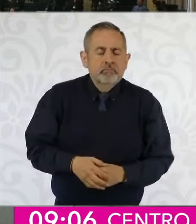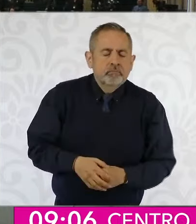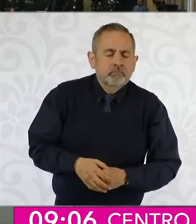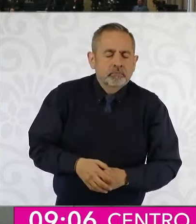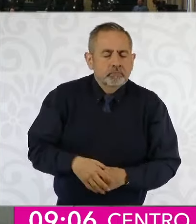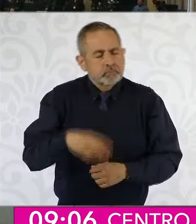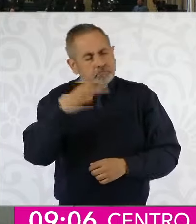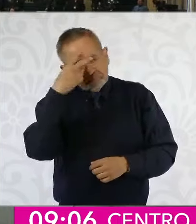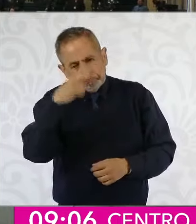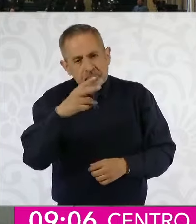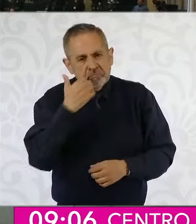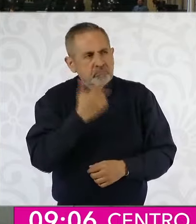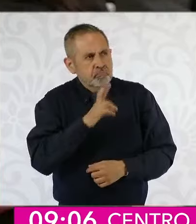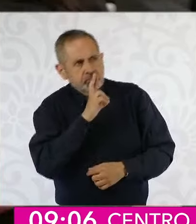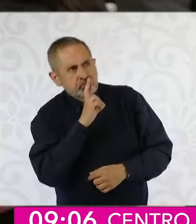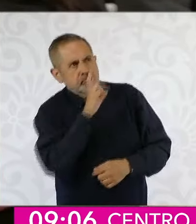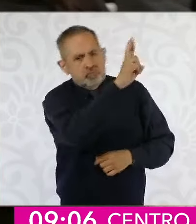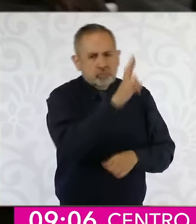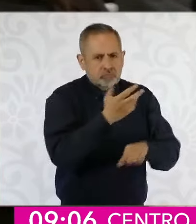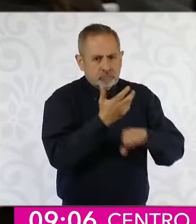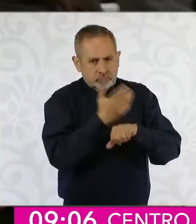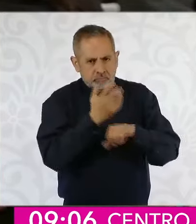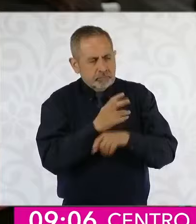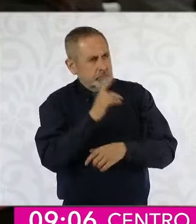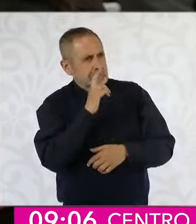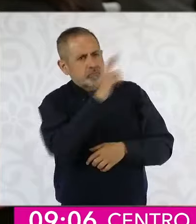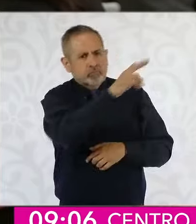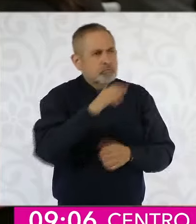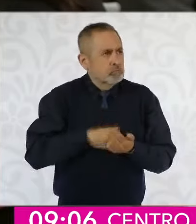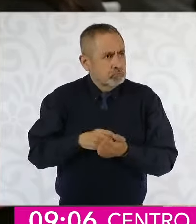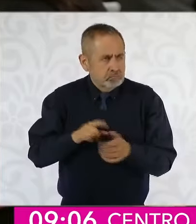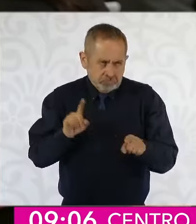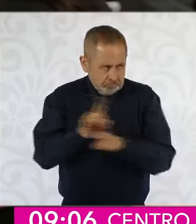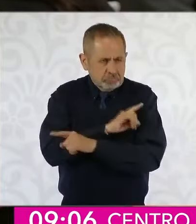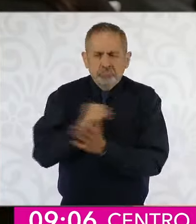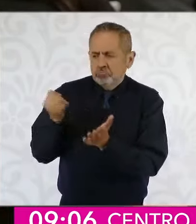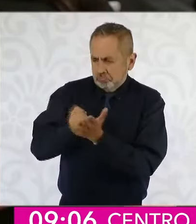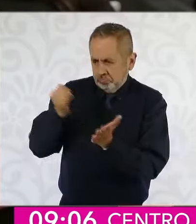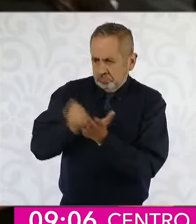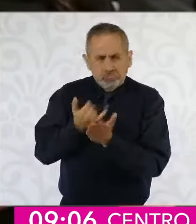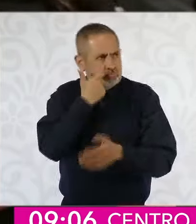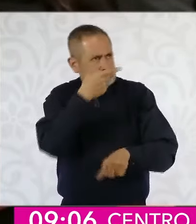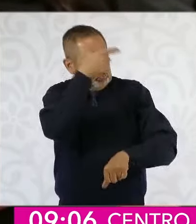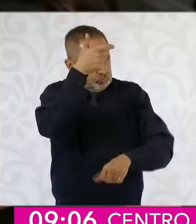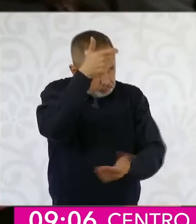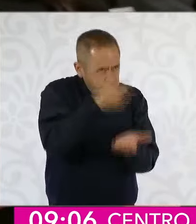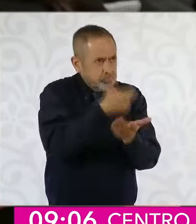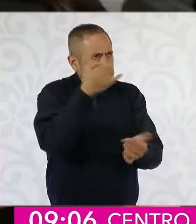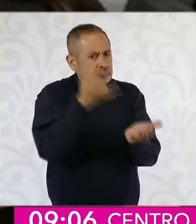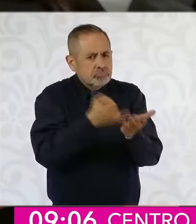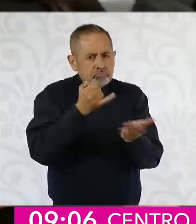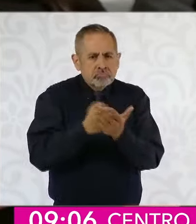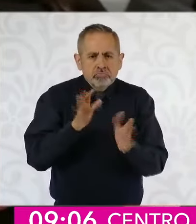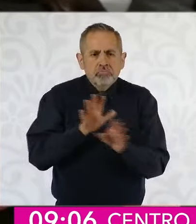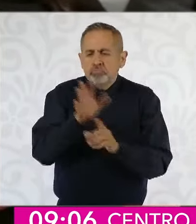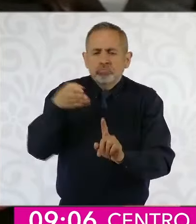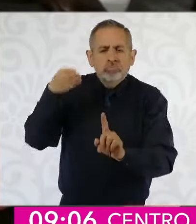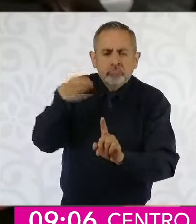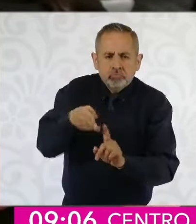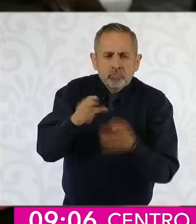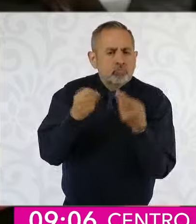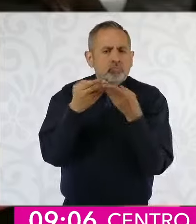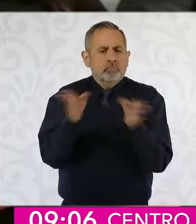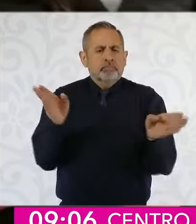de responder a Estados Unidos posiblemente con aranceles propios, ¿serían productos específicos o